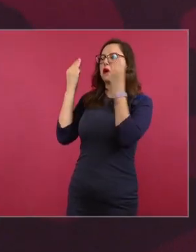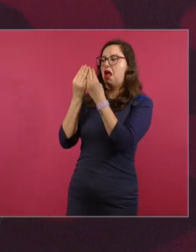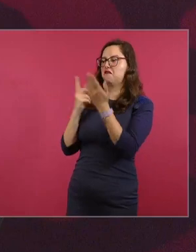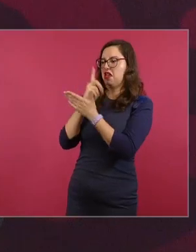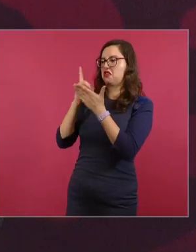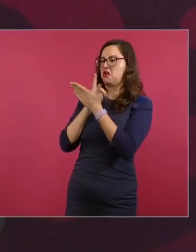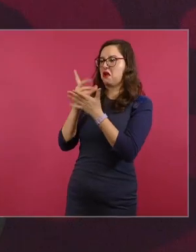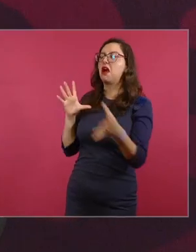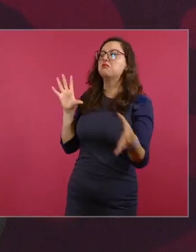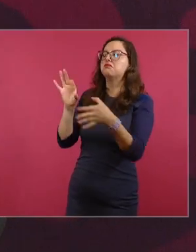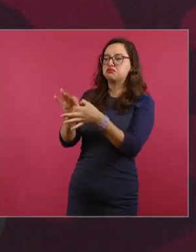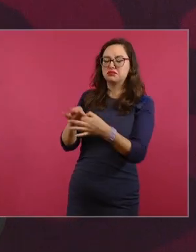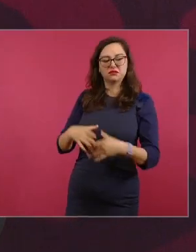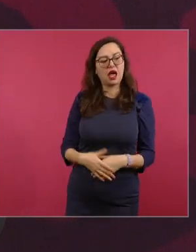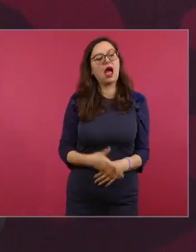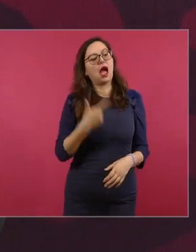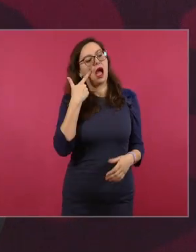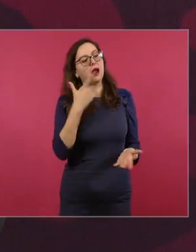las pruebas?